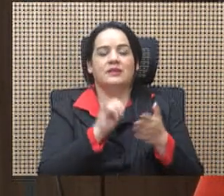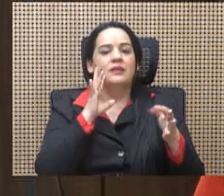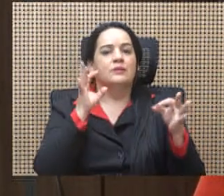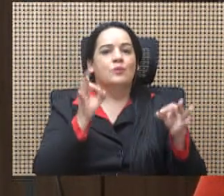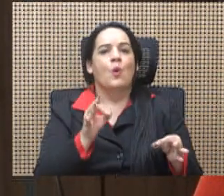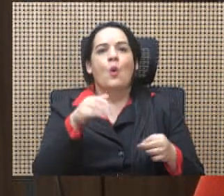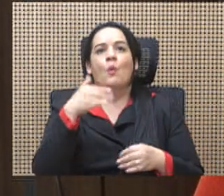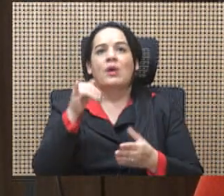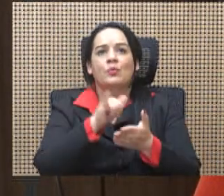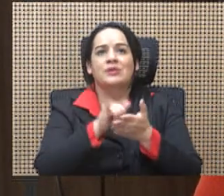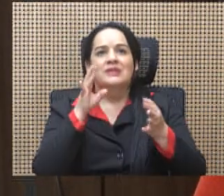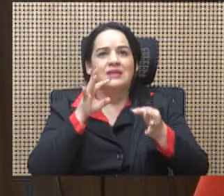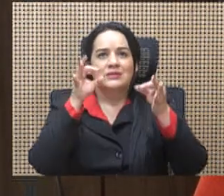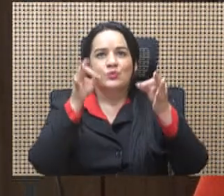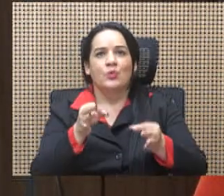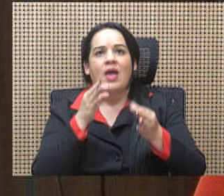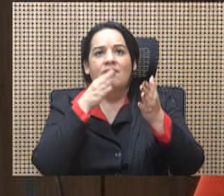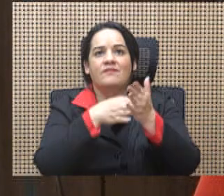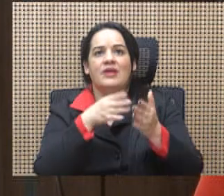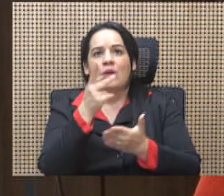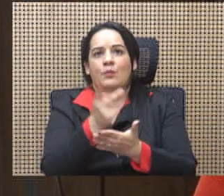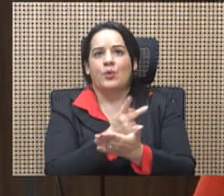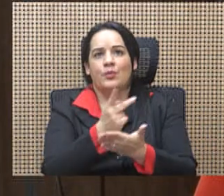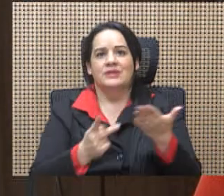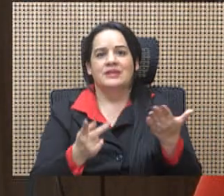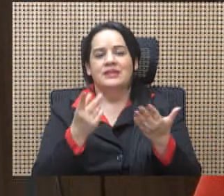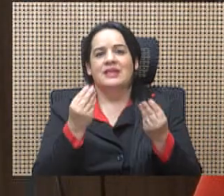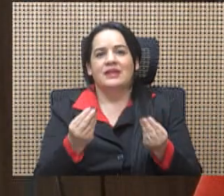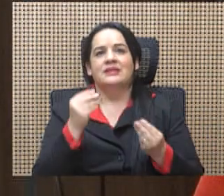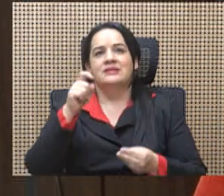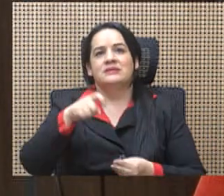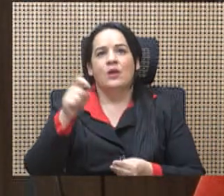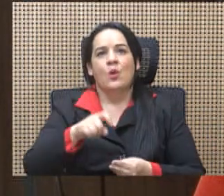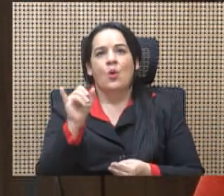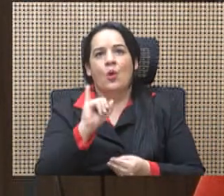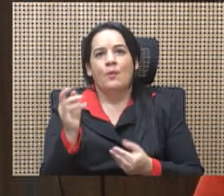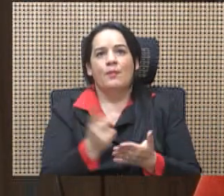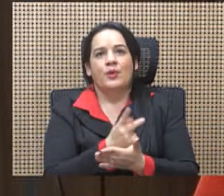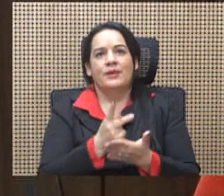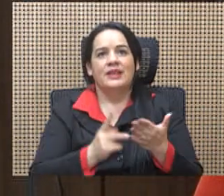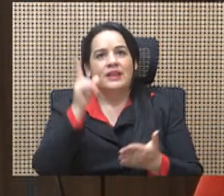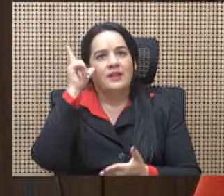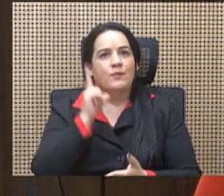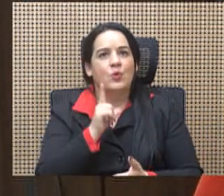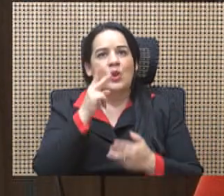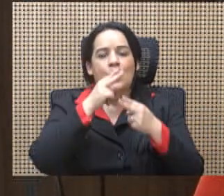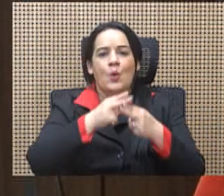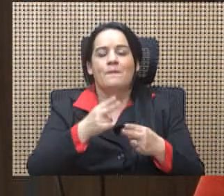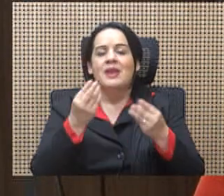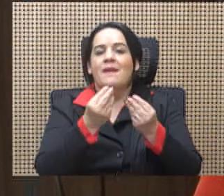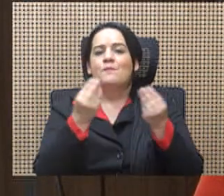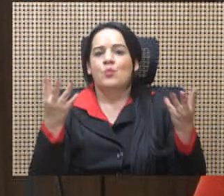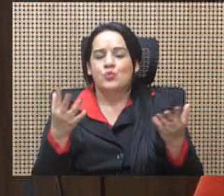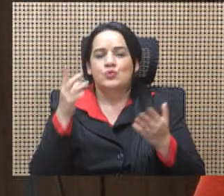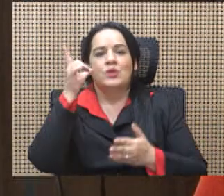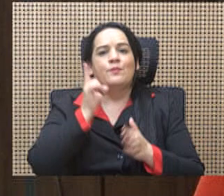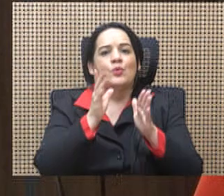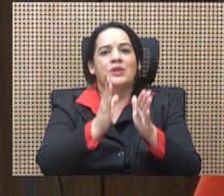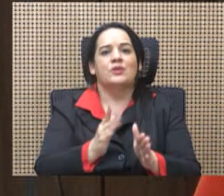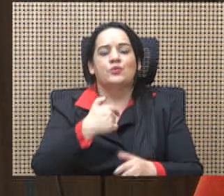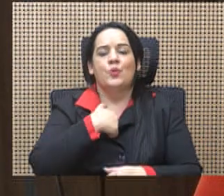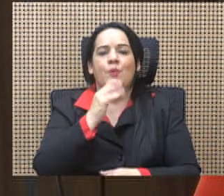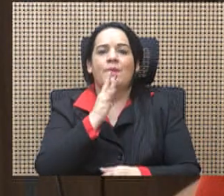cuando esta decisión afecta a provincias tan necesitadas como la provincia de limón y es que en nombre de miles de limónenses es que les voy a hablar